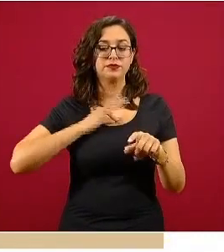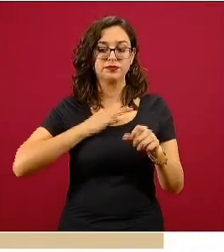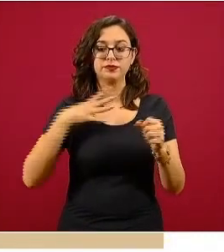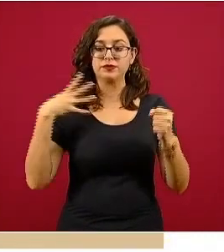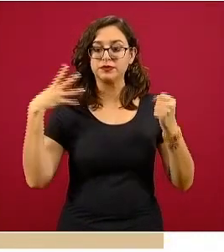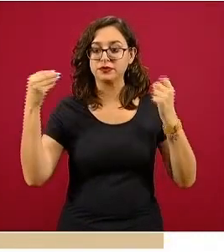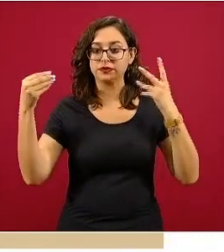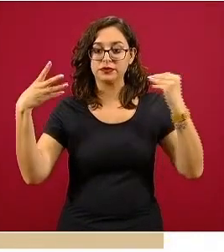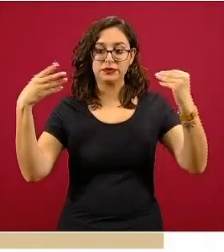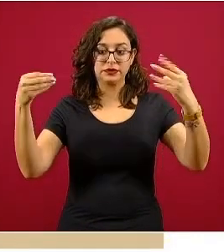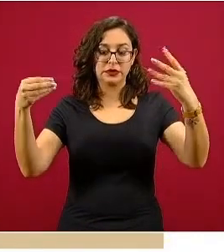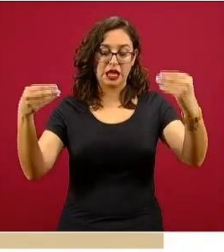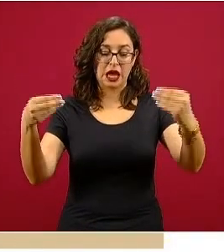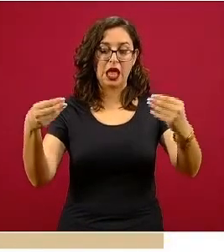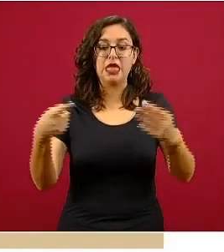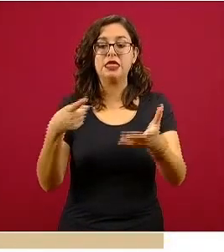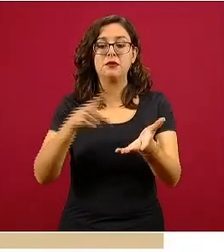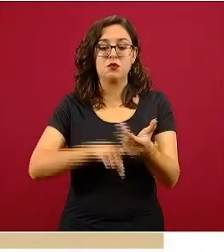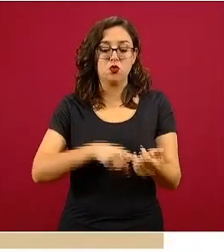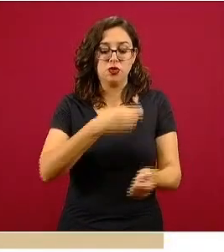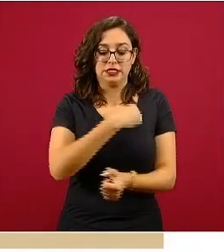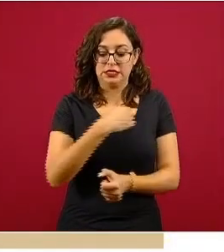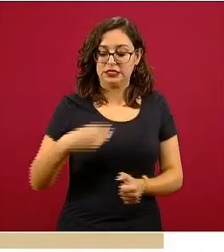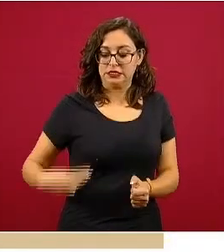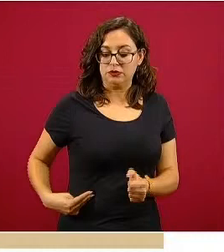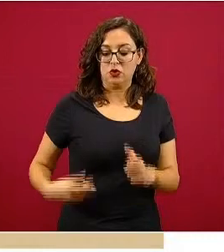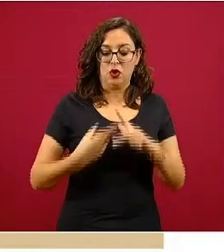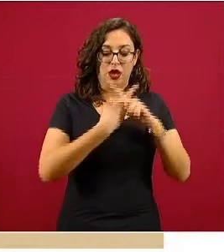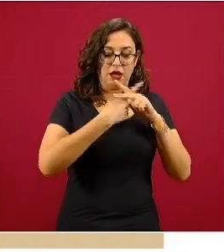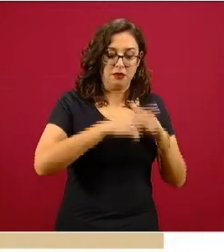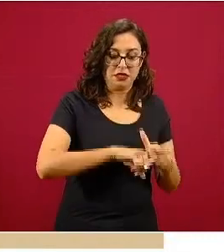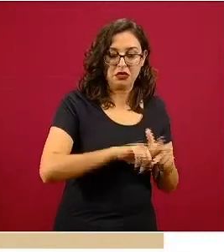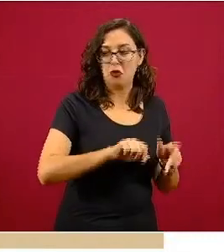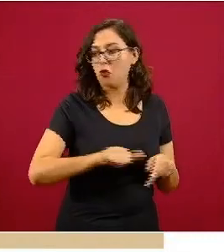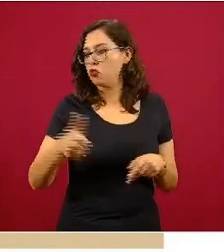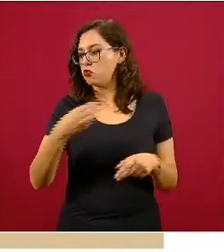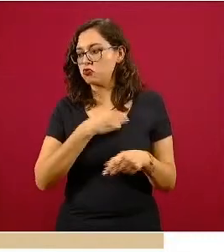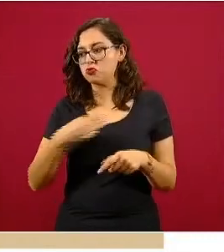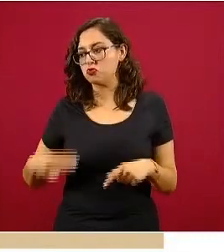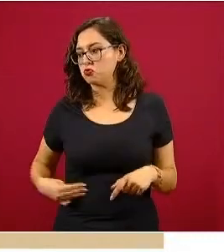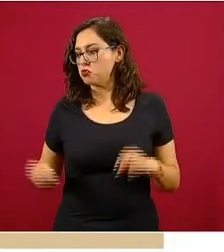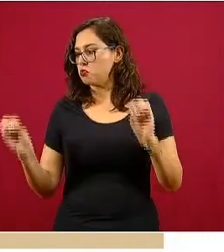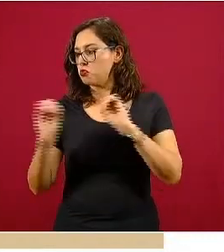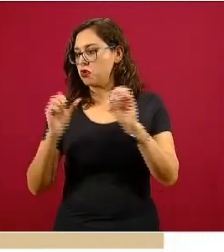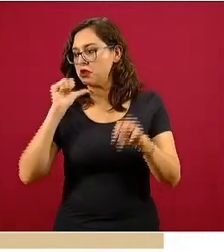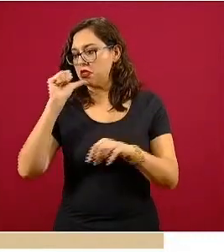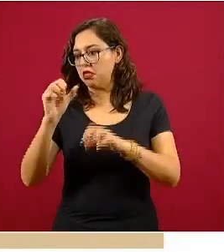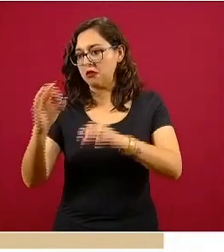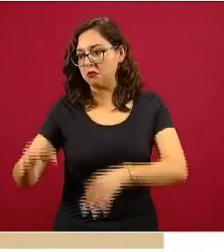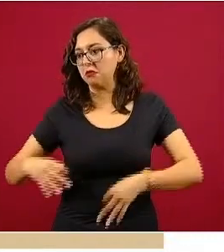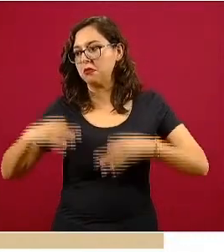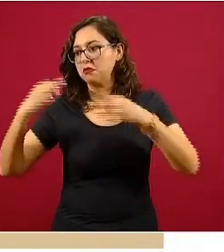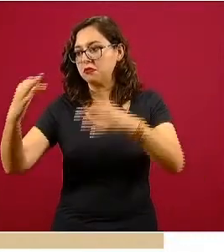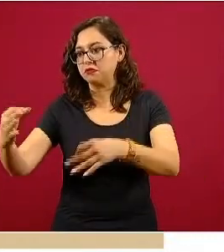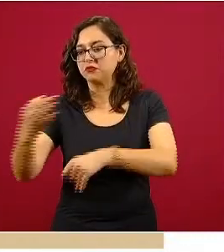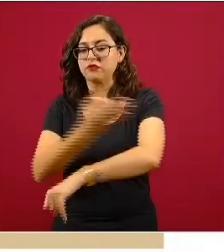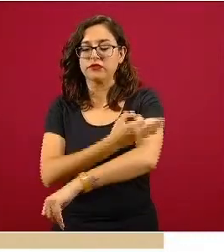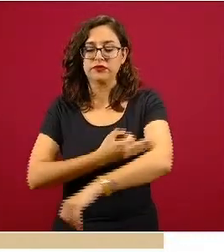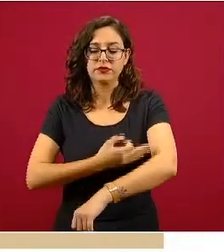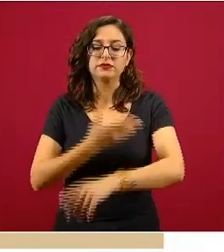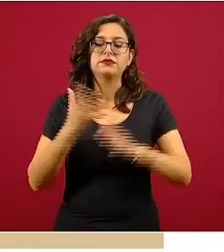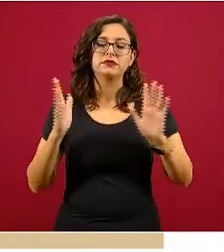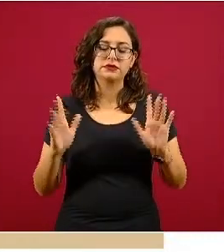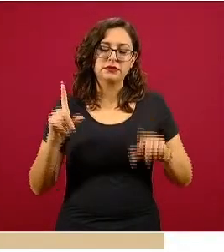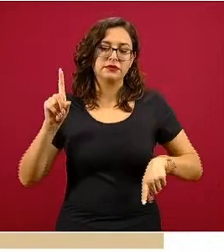algunos municipios empiezan primero, luego otros, y esto puede generar este tipo de gráficas. En otros casos el rebrote estatal puede estar dado también por